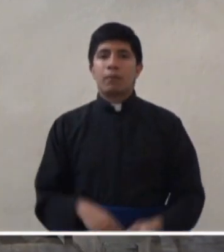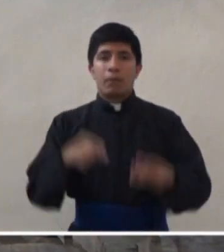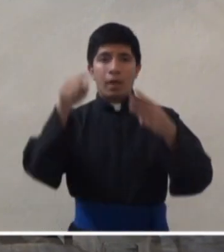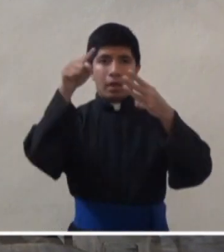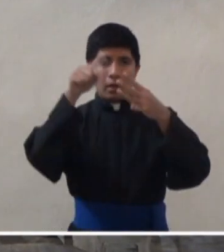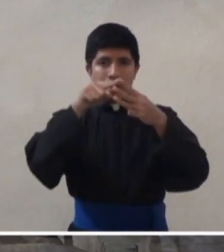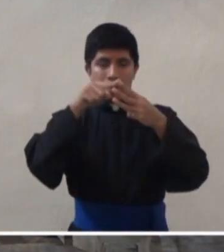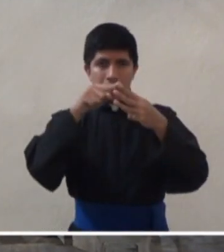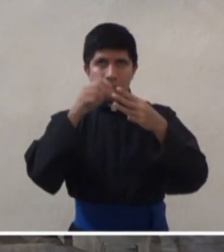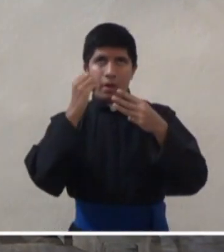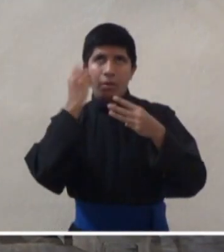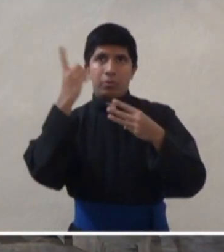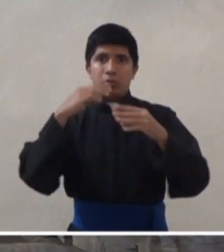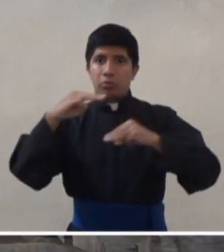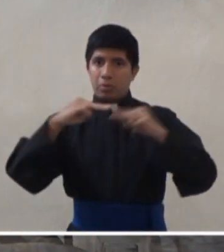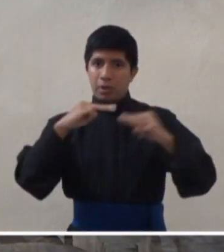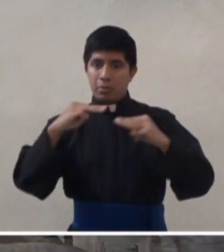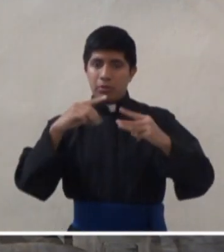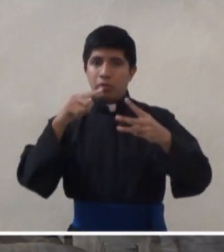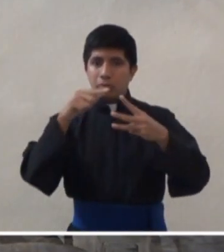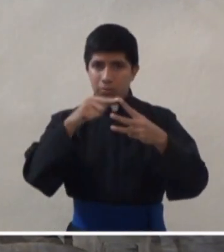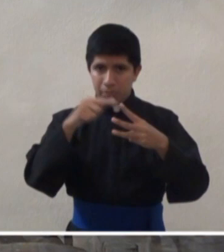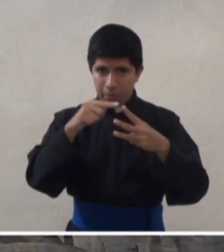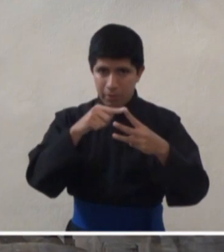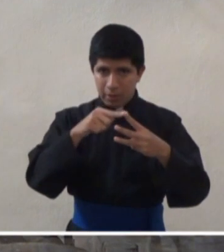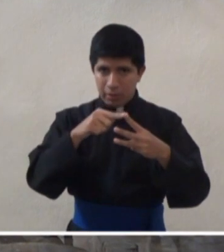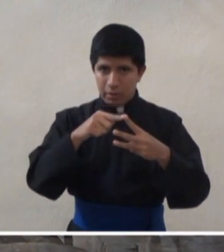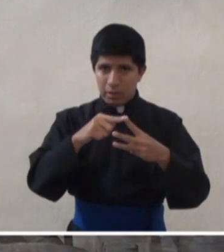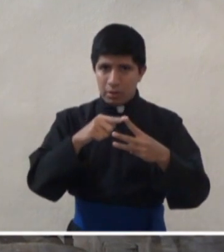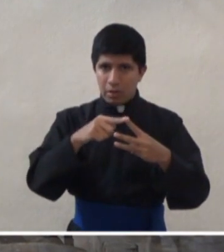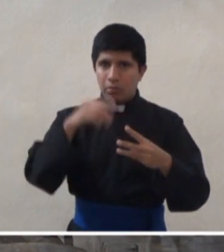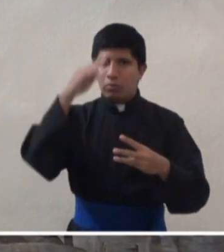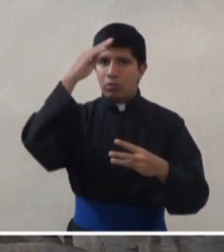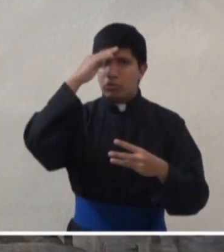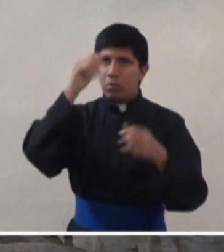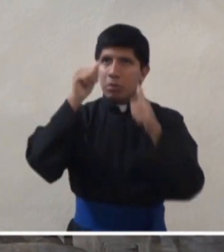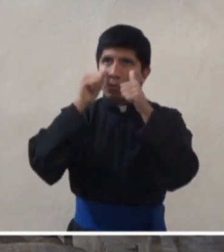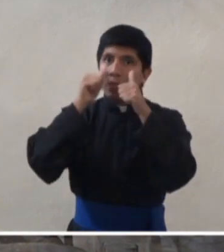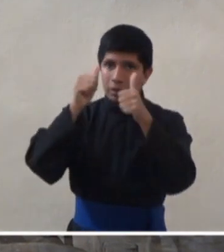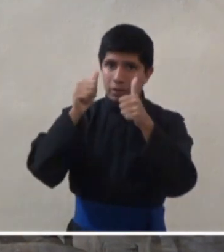primera nota es saber escuchar.